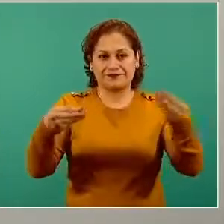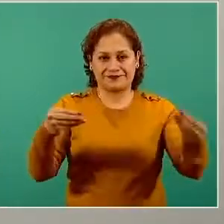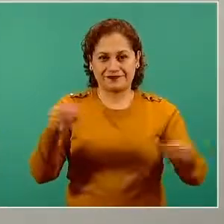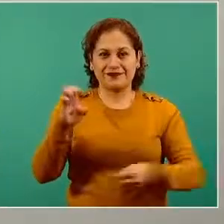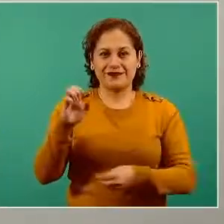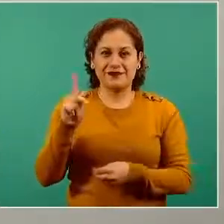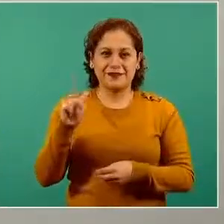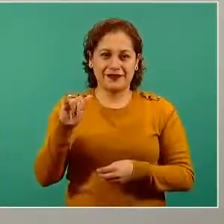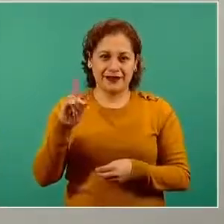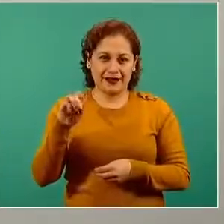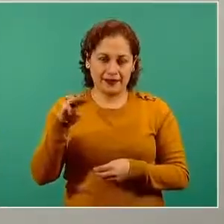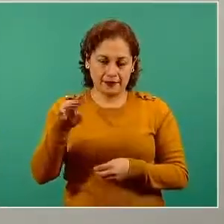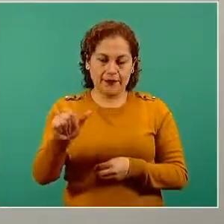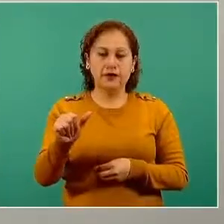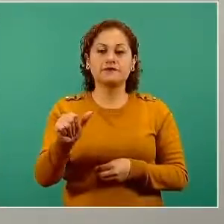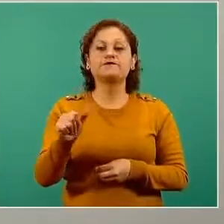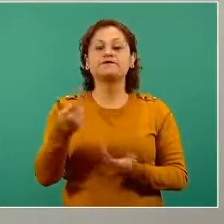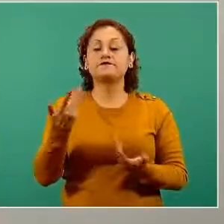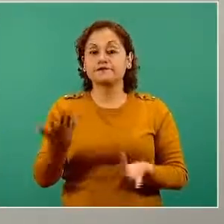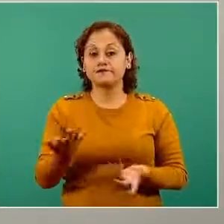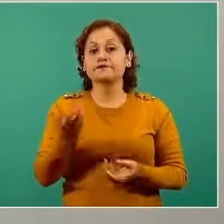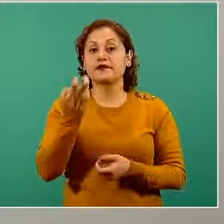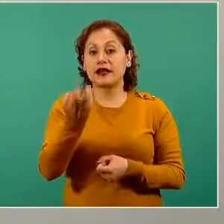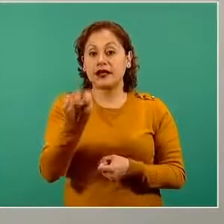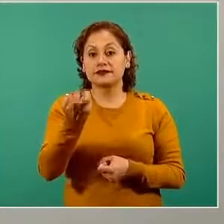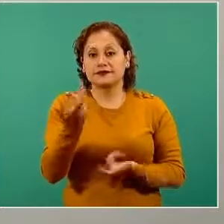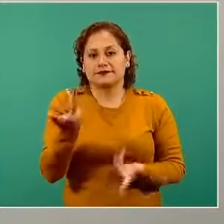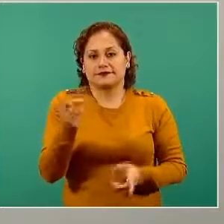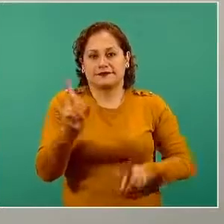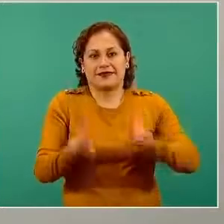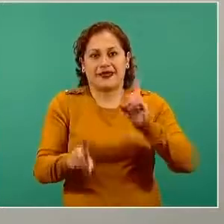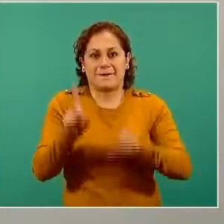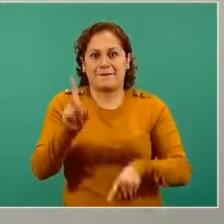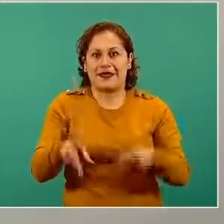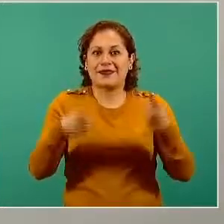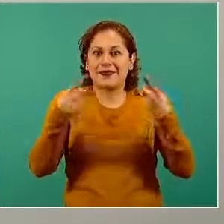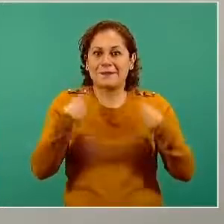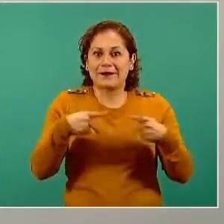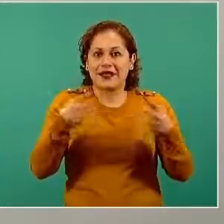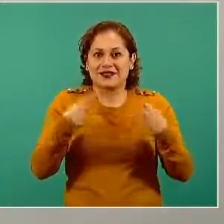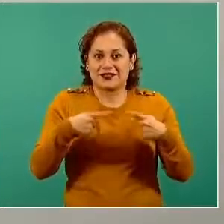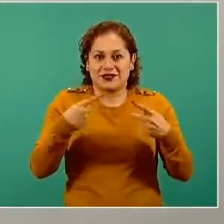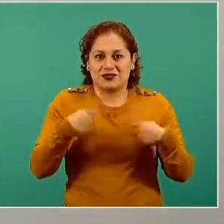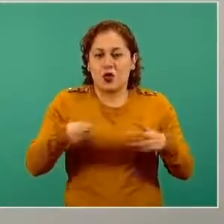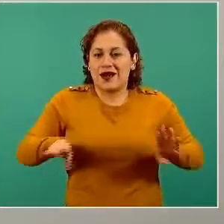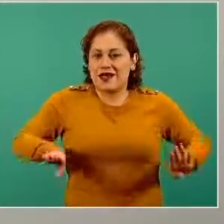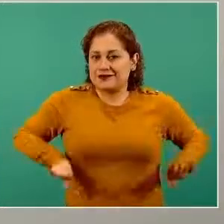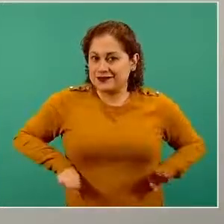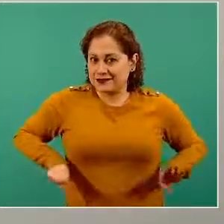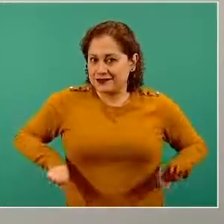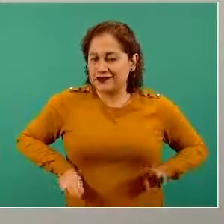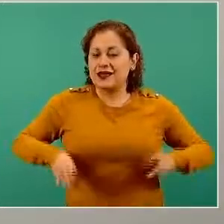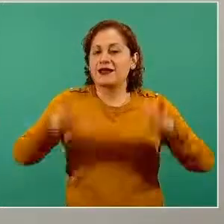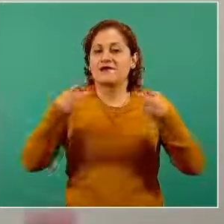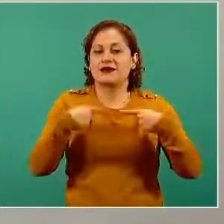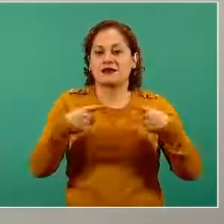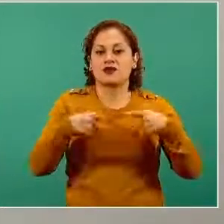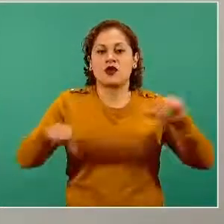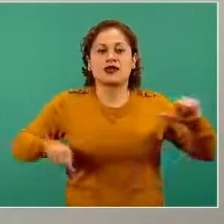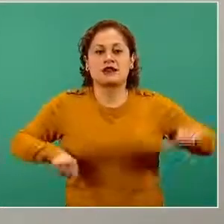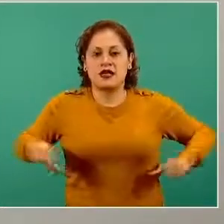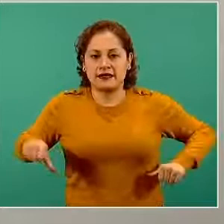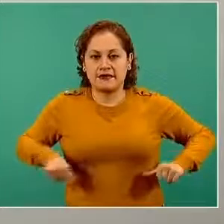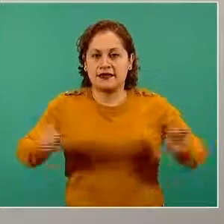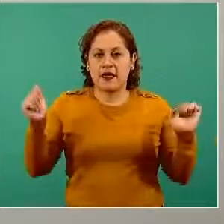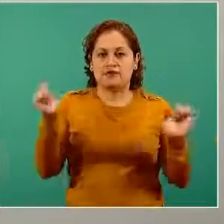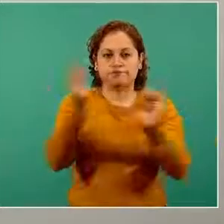directamente relacionado con el comportamiento de las personas, está directamente relacionado con el comportamiento de la